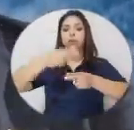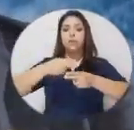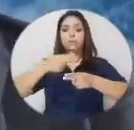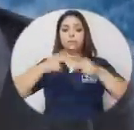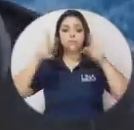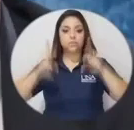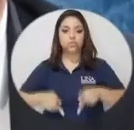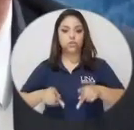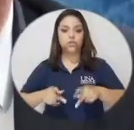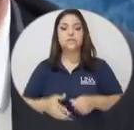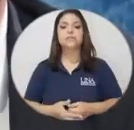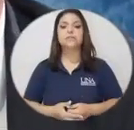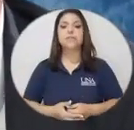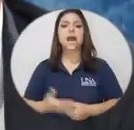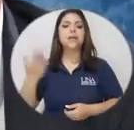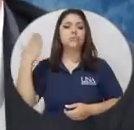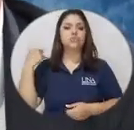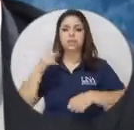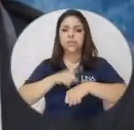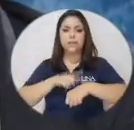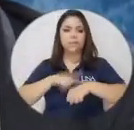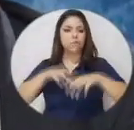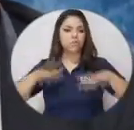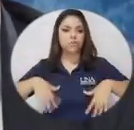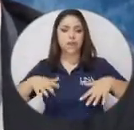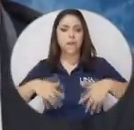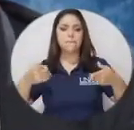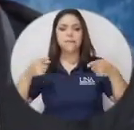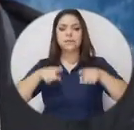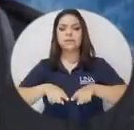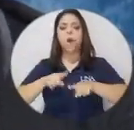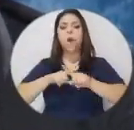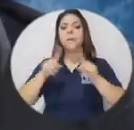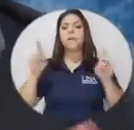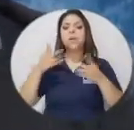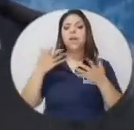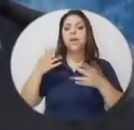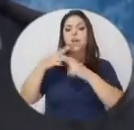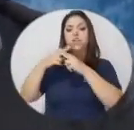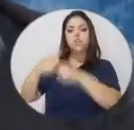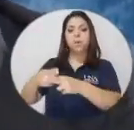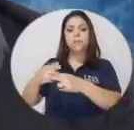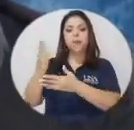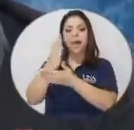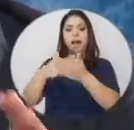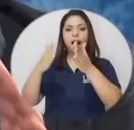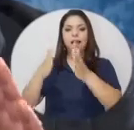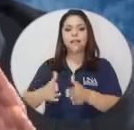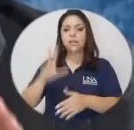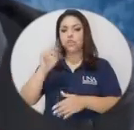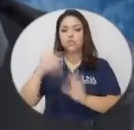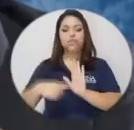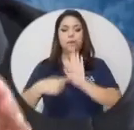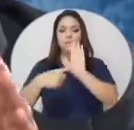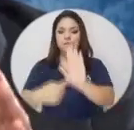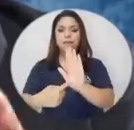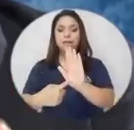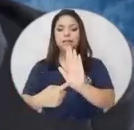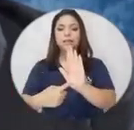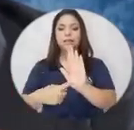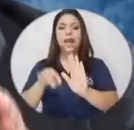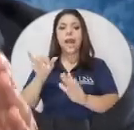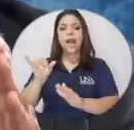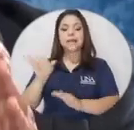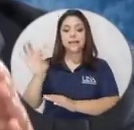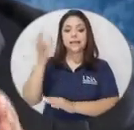Podría darse el caso que en últimos tiempos no se ha dado, que nombren a alguien que no represente a esa tendencia, pero pareciera que los delegados